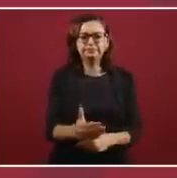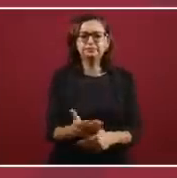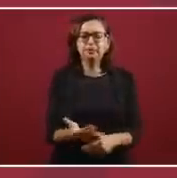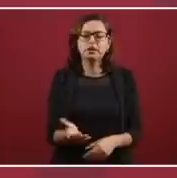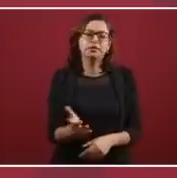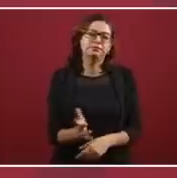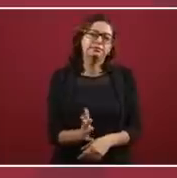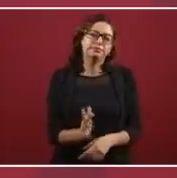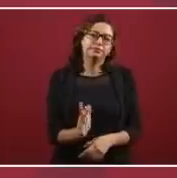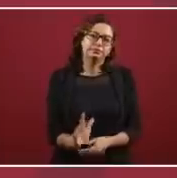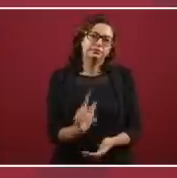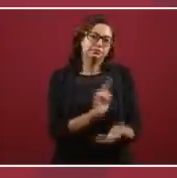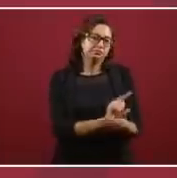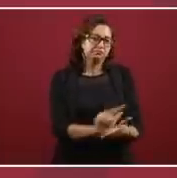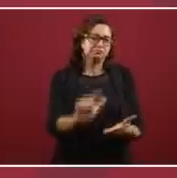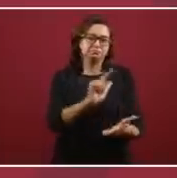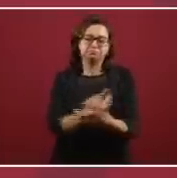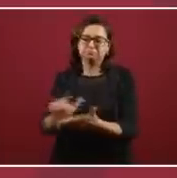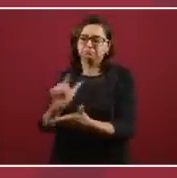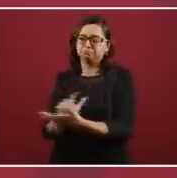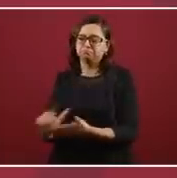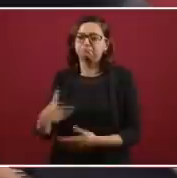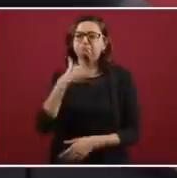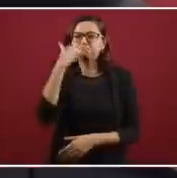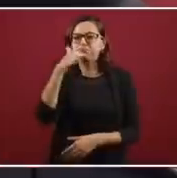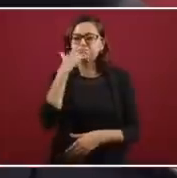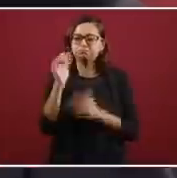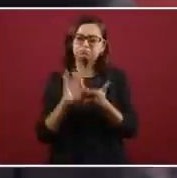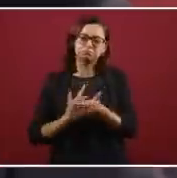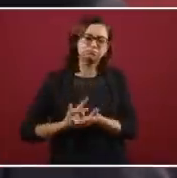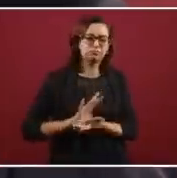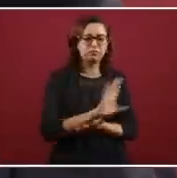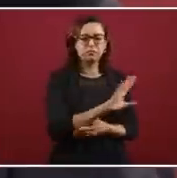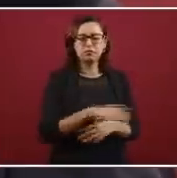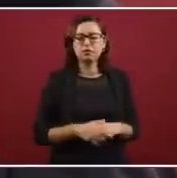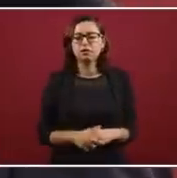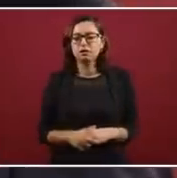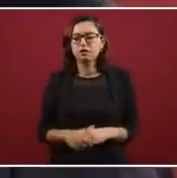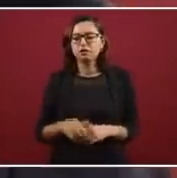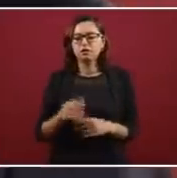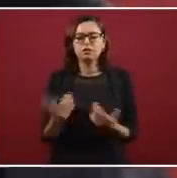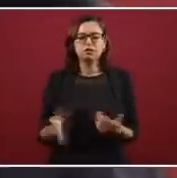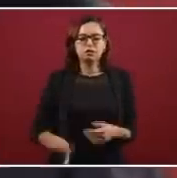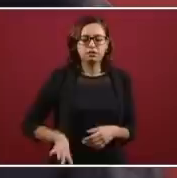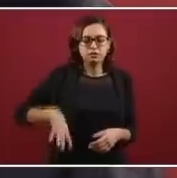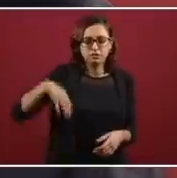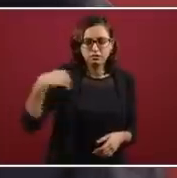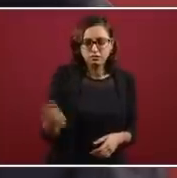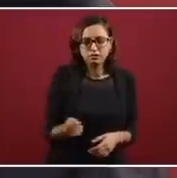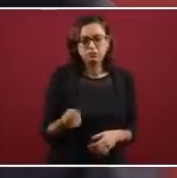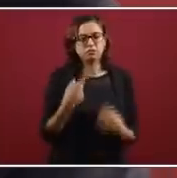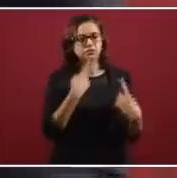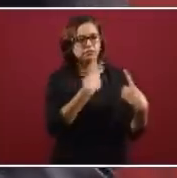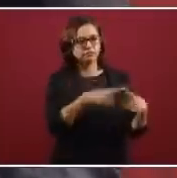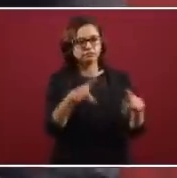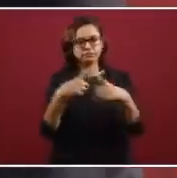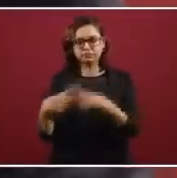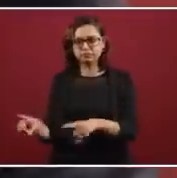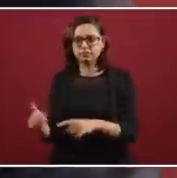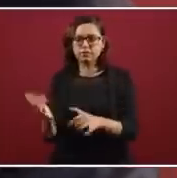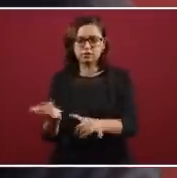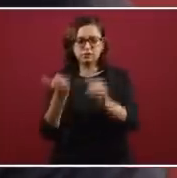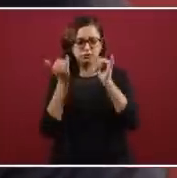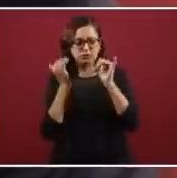barriendo de corrupción y evitando abusos y